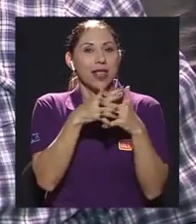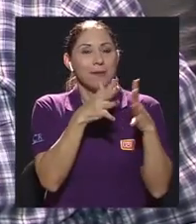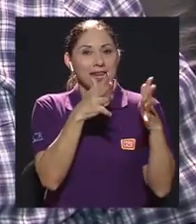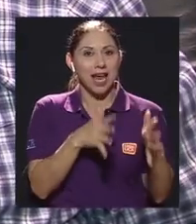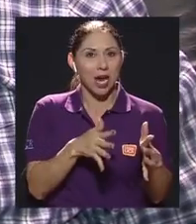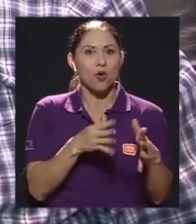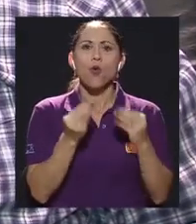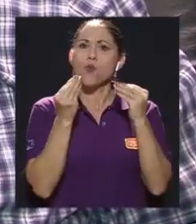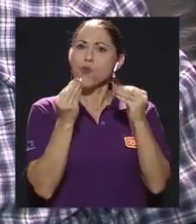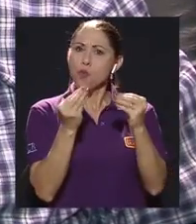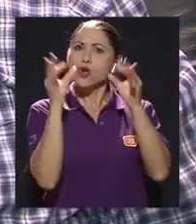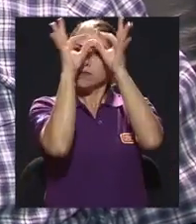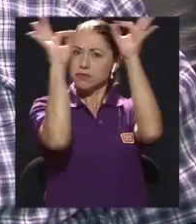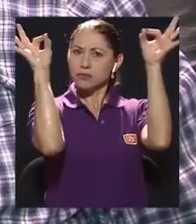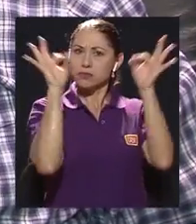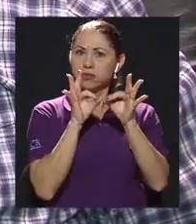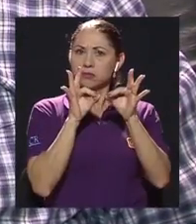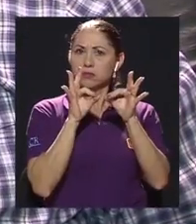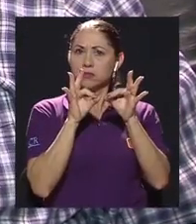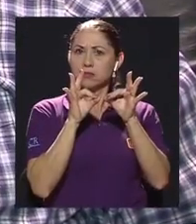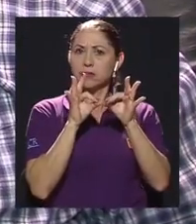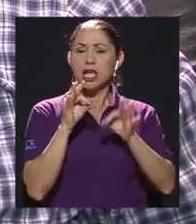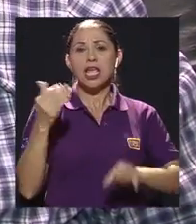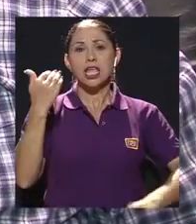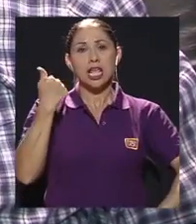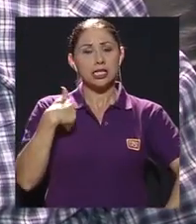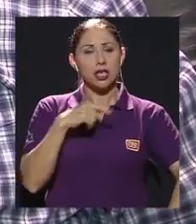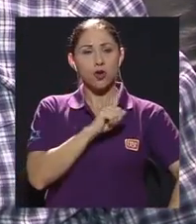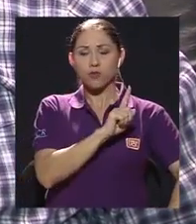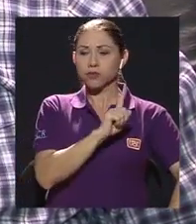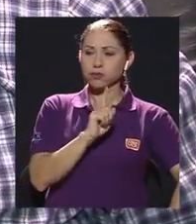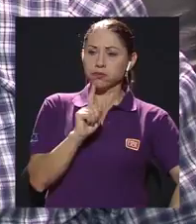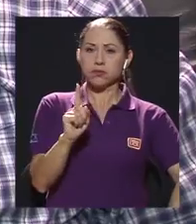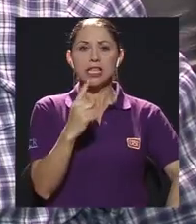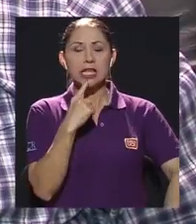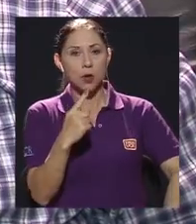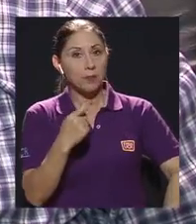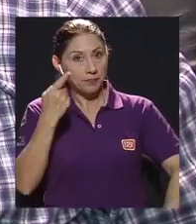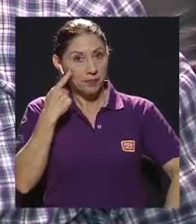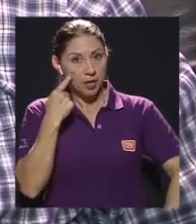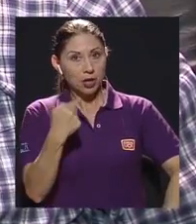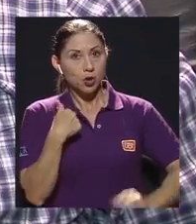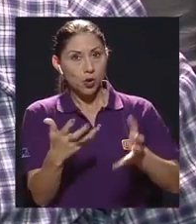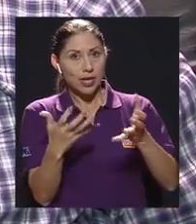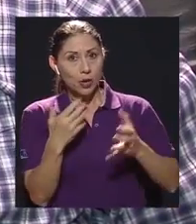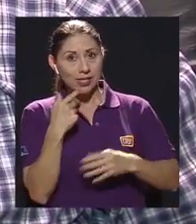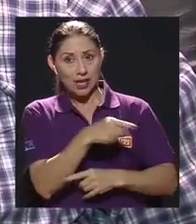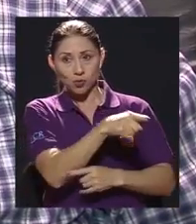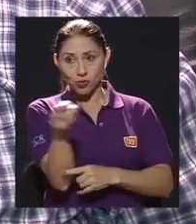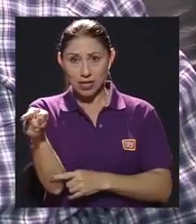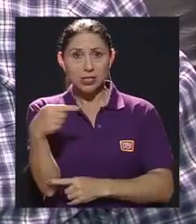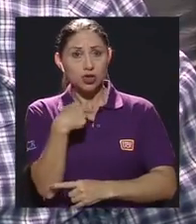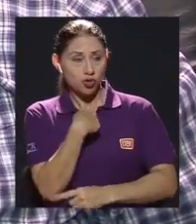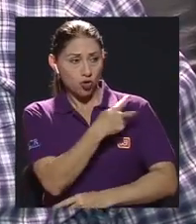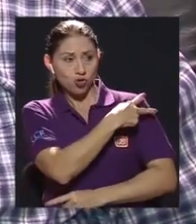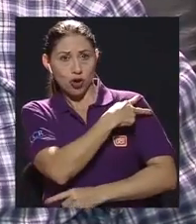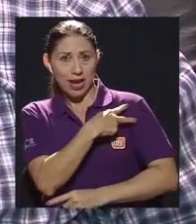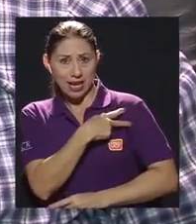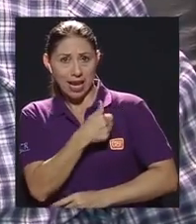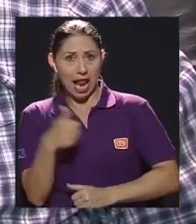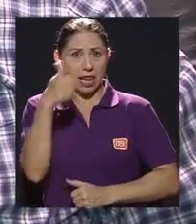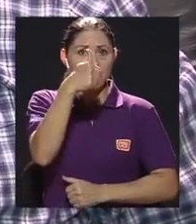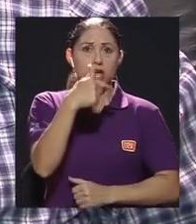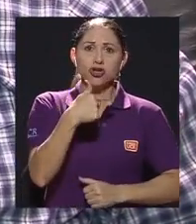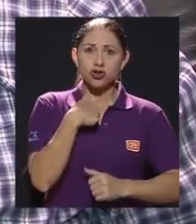muy connotado. Y el señor se paró y les dijo, miren, yo les quiero decir a ustedes una cosa. Yo soy general, peleé en